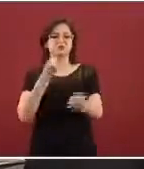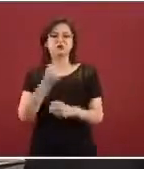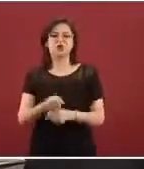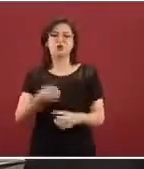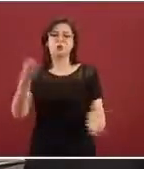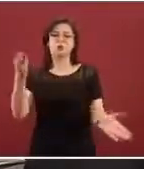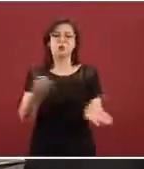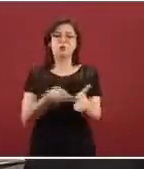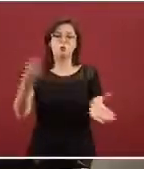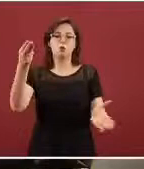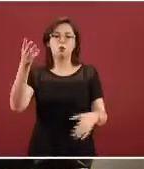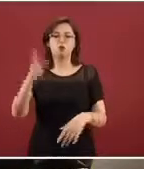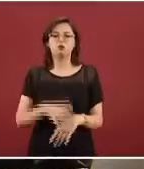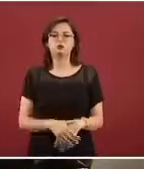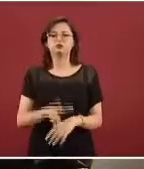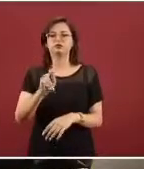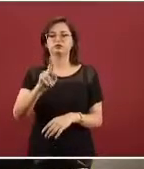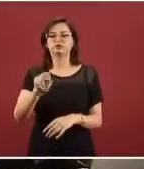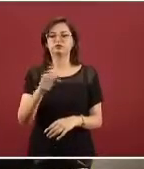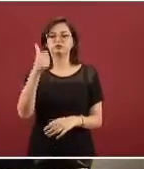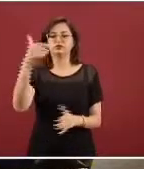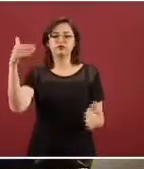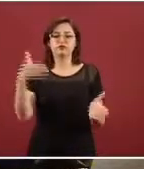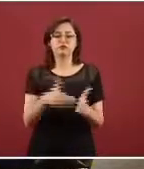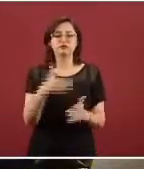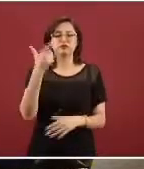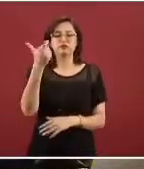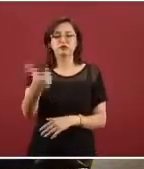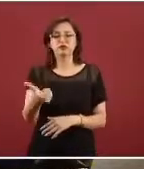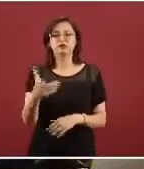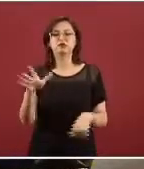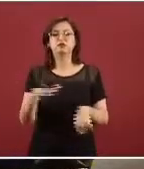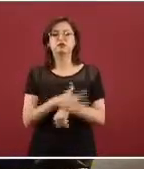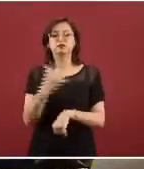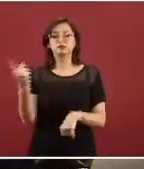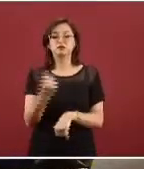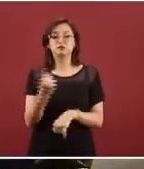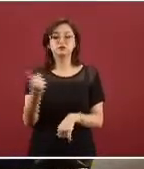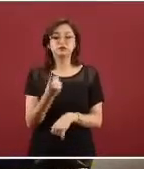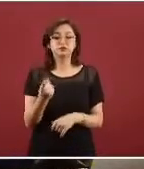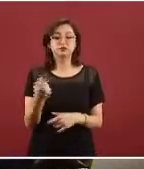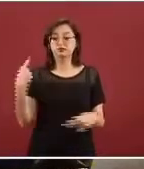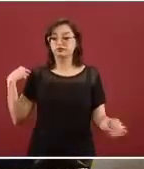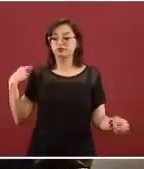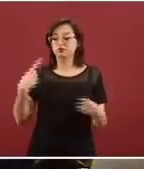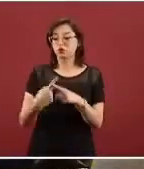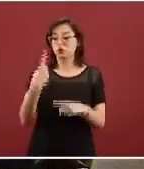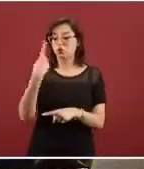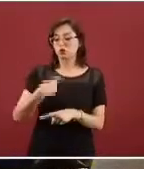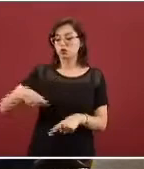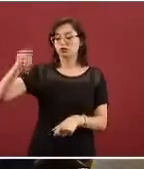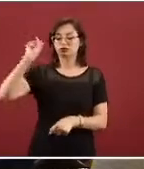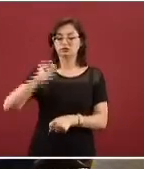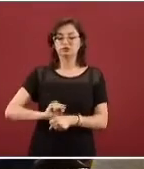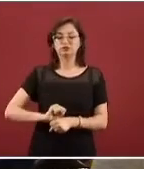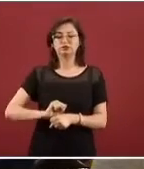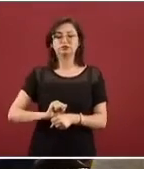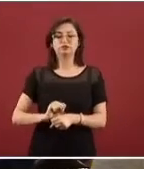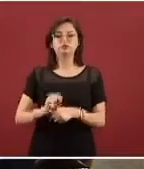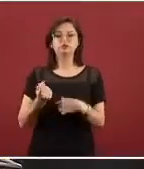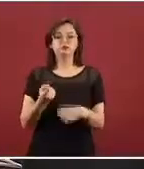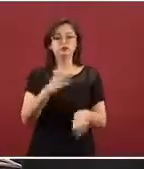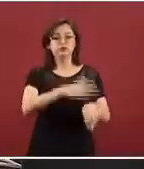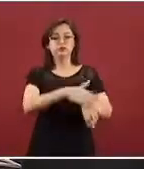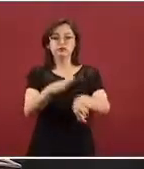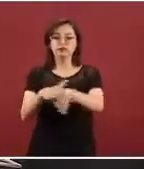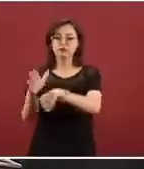de más de hasta 86,000 pesos. Y es que en los recorridos que hemos hecho durante la semana y desde que usted está invitando,